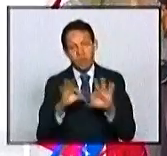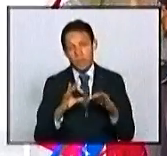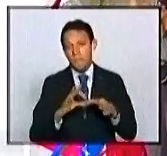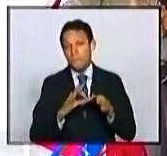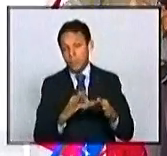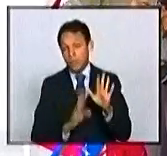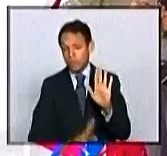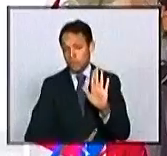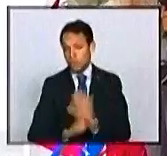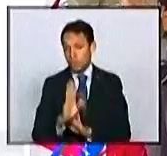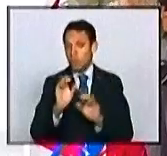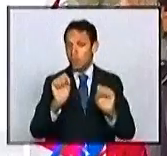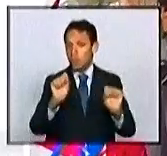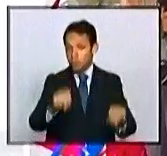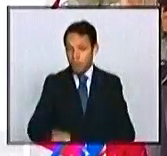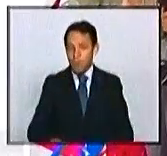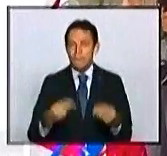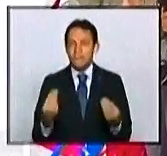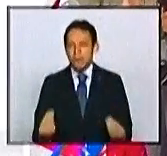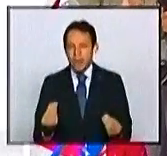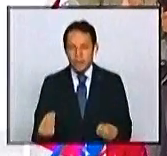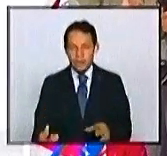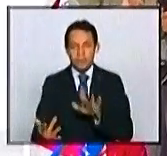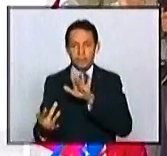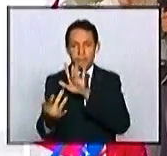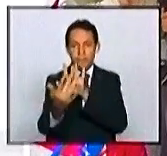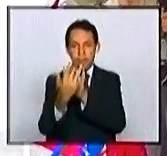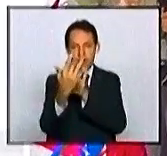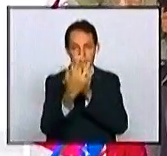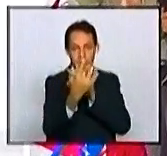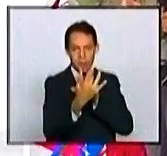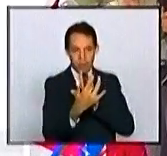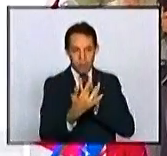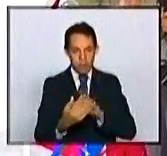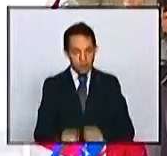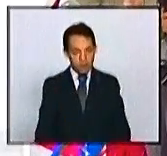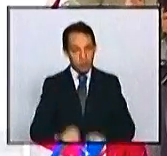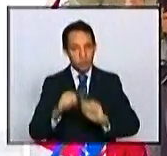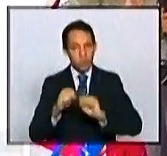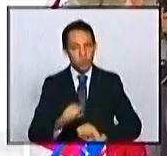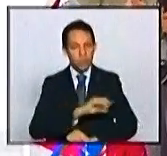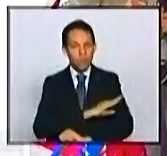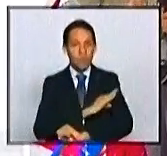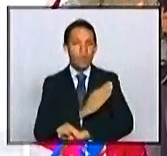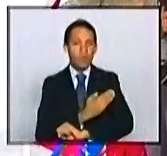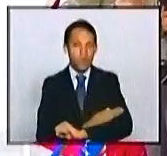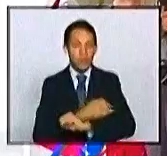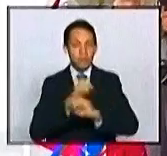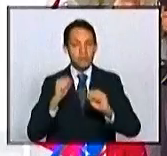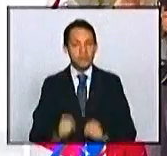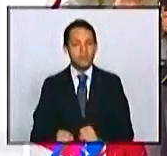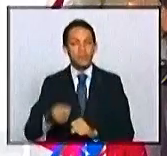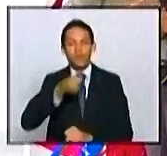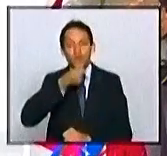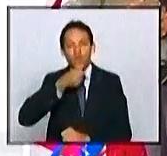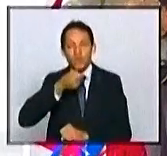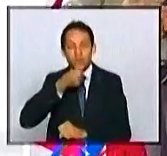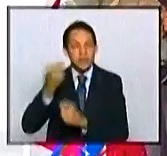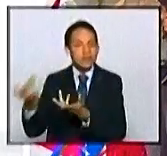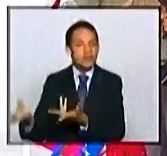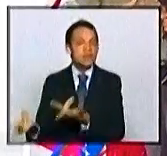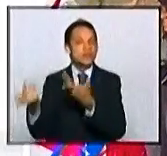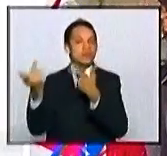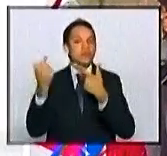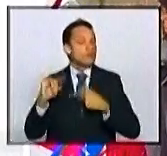seres humanos para que esas relaciones afectivas positivas nos fortalezcan al momento de tener una noticia de un diagnóstico